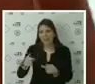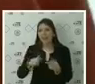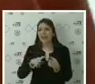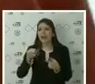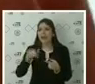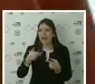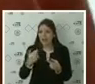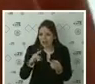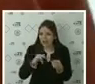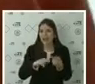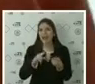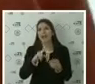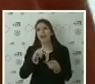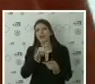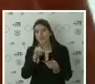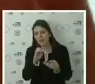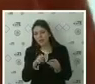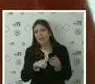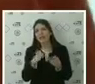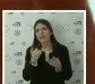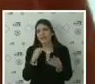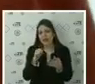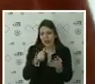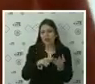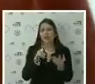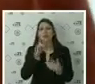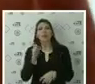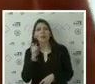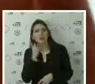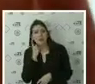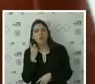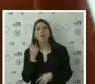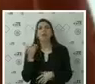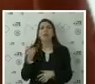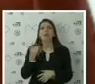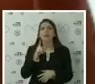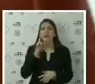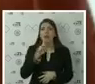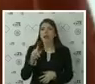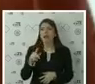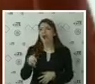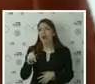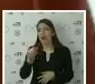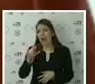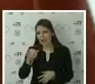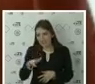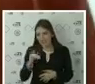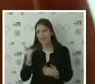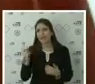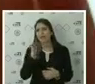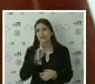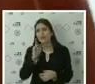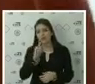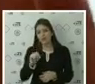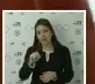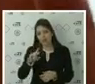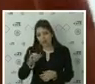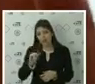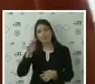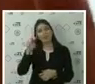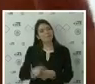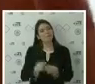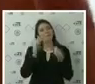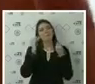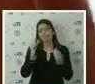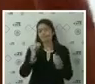Andrea, Yael, Zoé, desde luego la diputada Ana Cristina y la maestra Karina y nuestra gran amiga, la consejera Sonia. Muchas gracias.